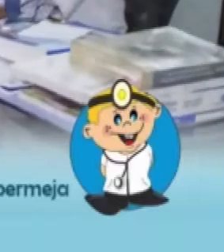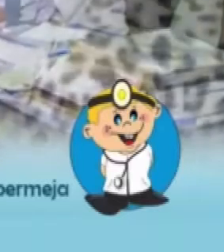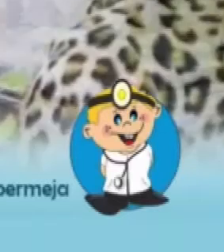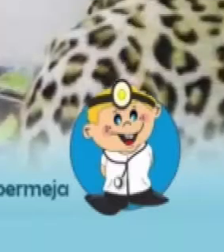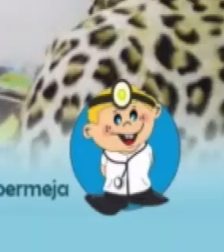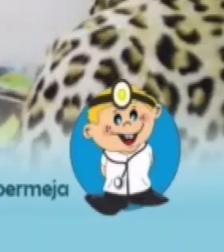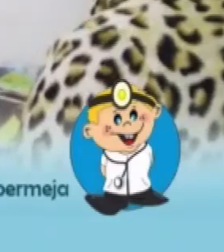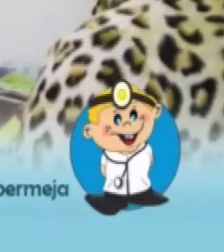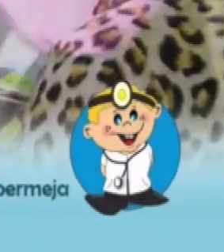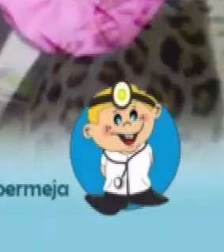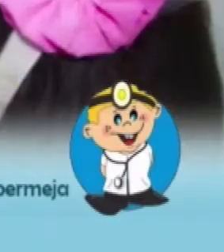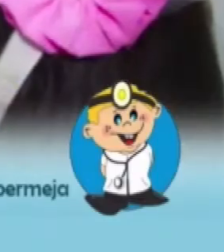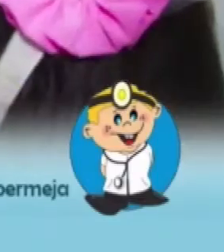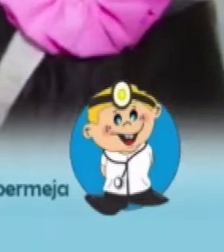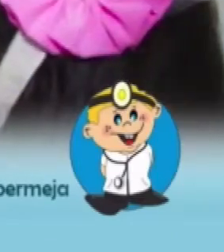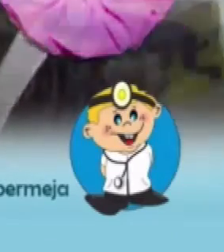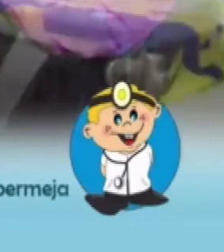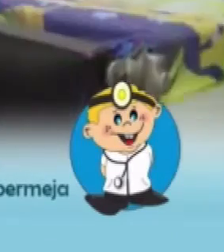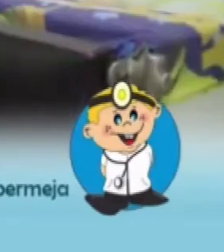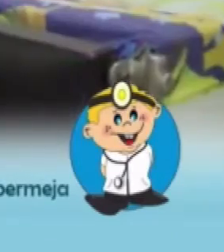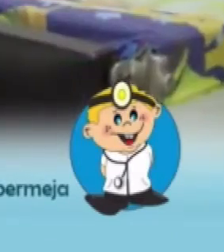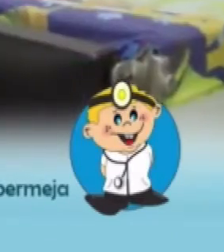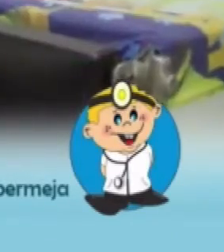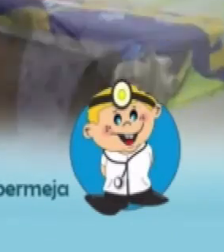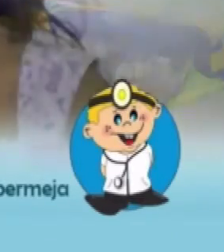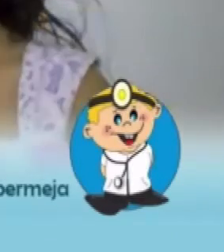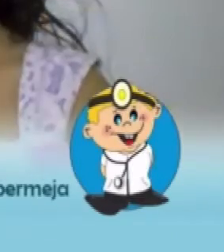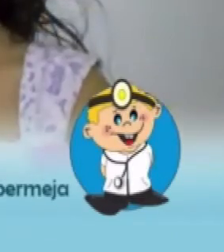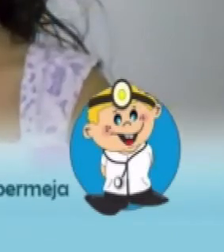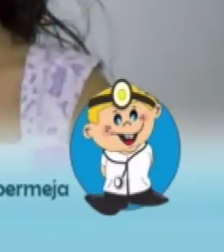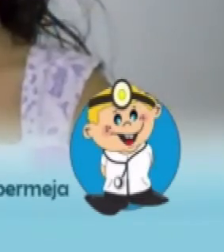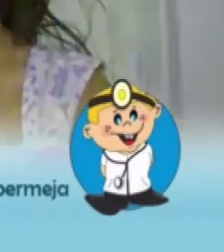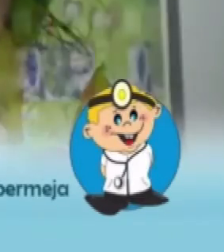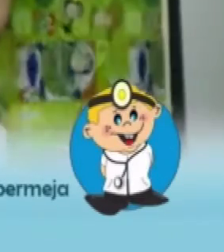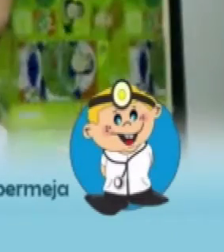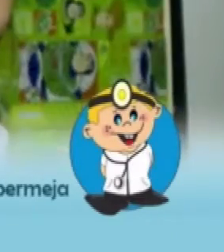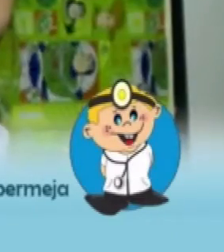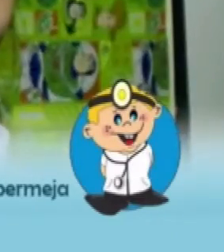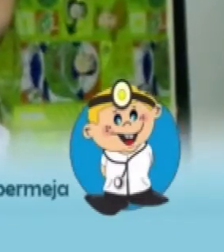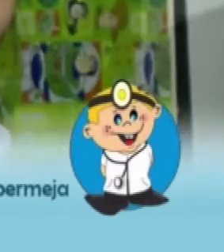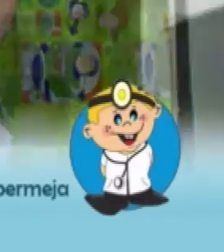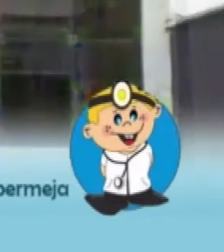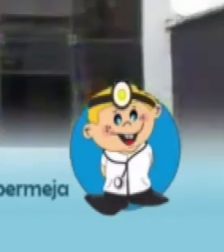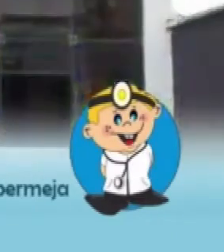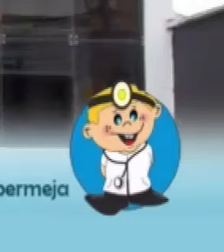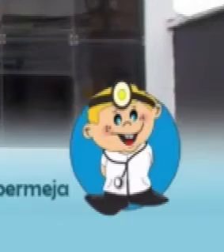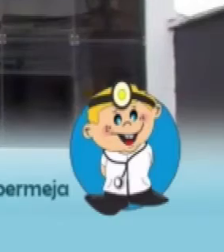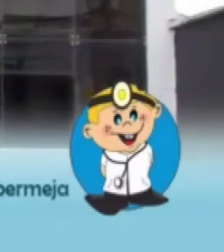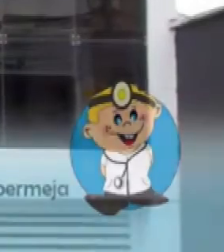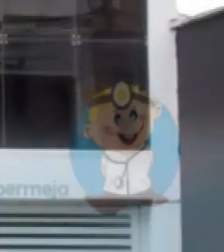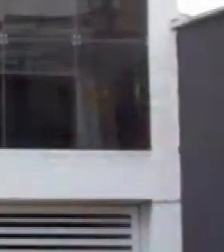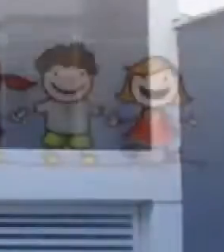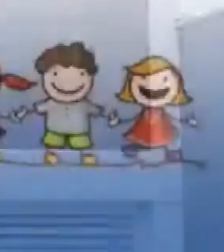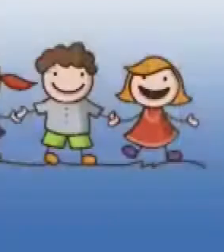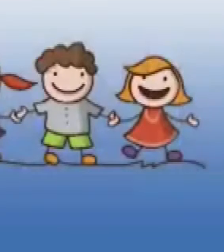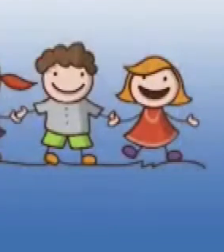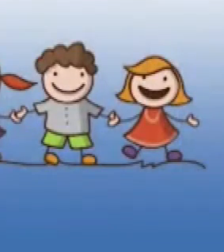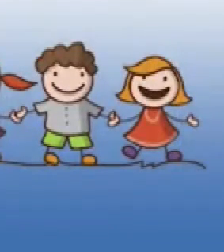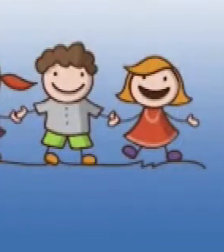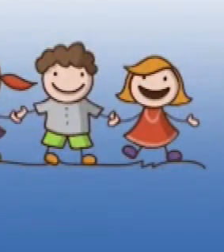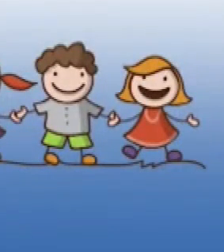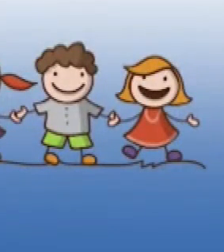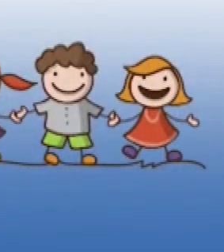Para una madre, lo más importante es el bienestar de sus hijos. Centro Médico de Pediatría Pedicentro, salud para tu